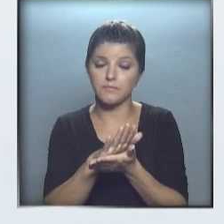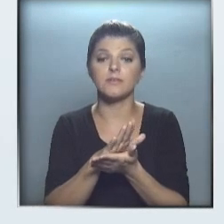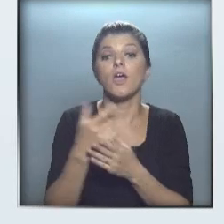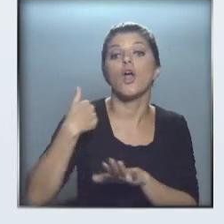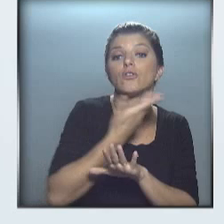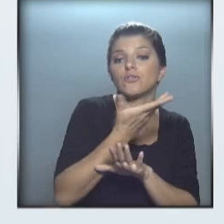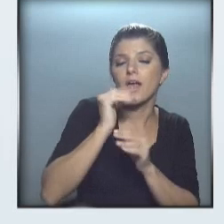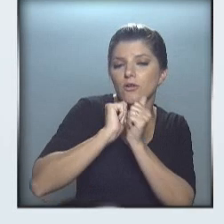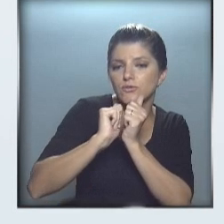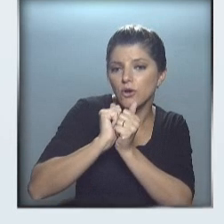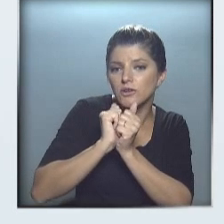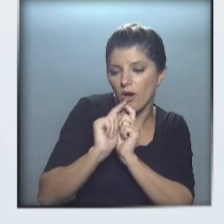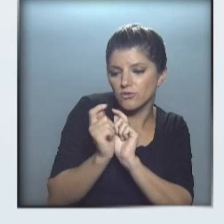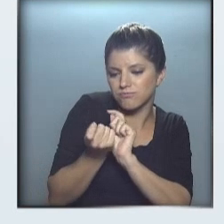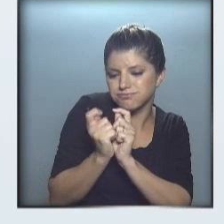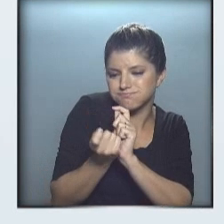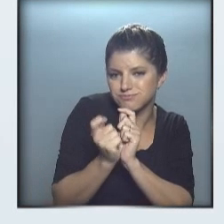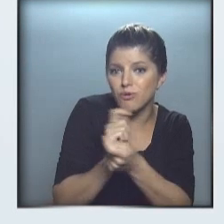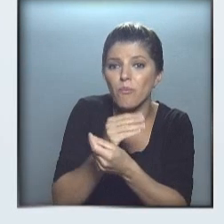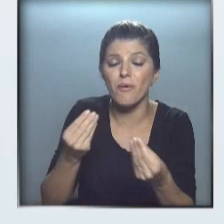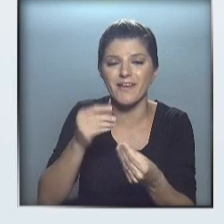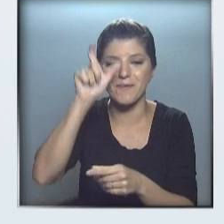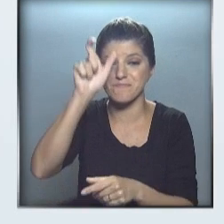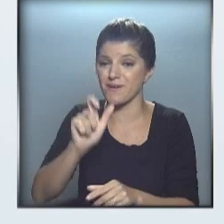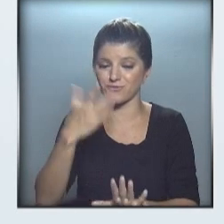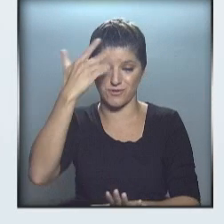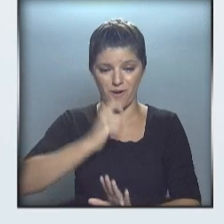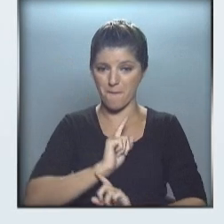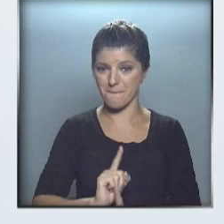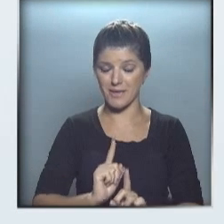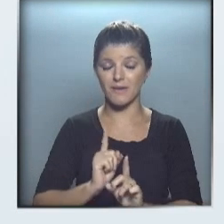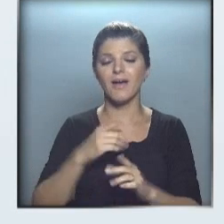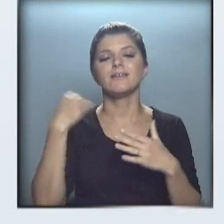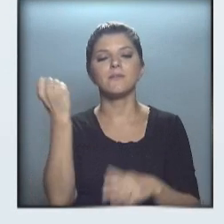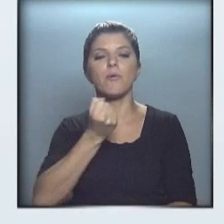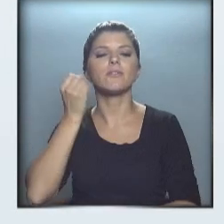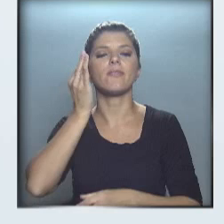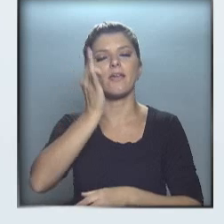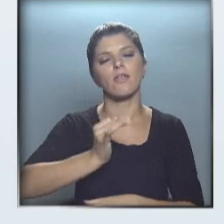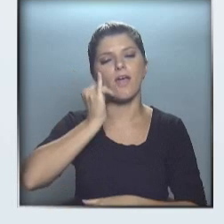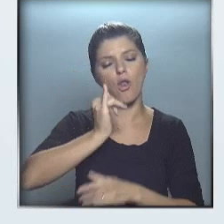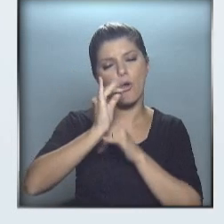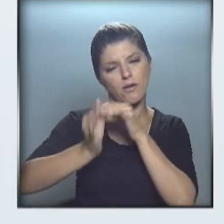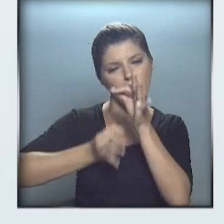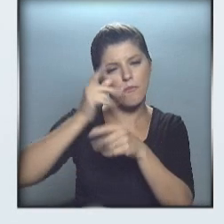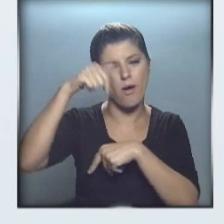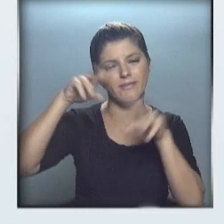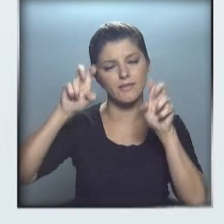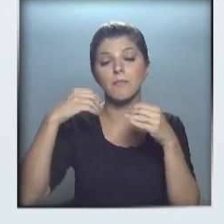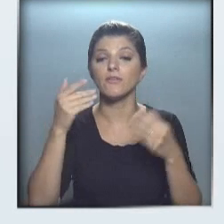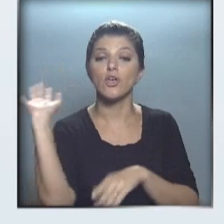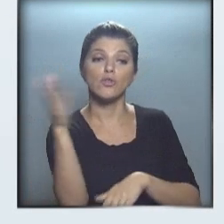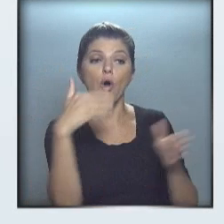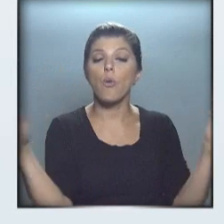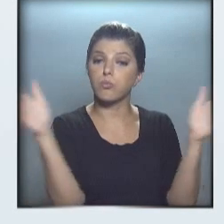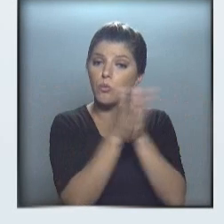histórico es transformable, porque es humano. Es importante que podamos debatir sobre este tema, así juntos ponemos en valor